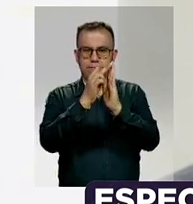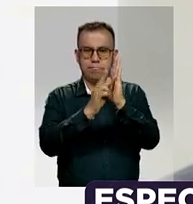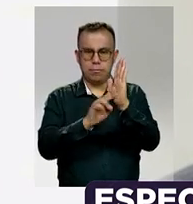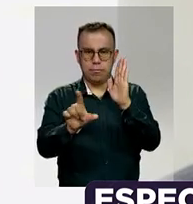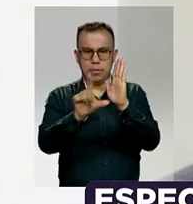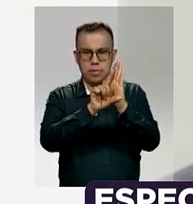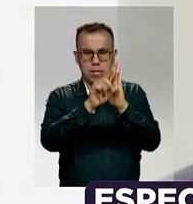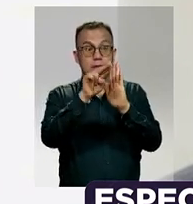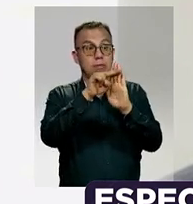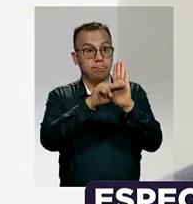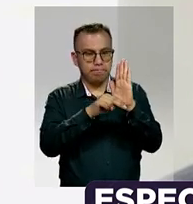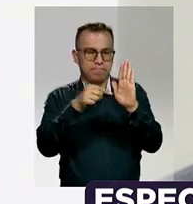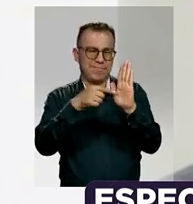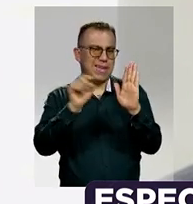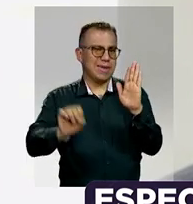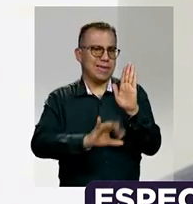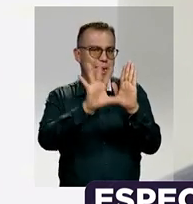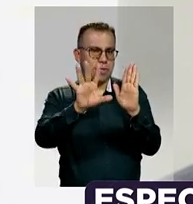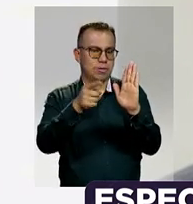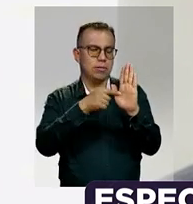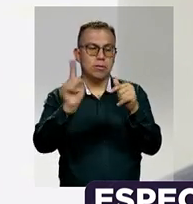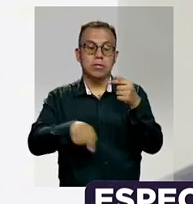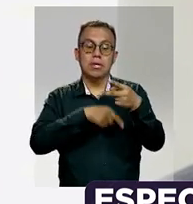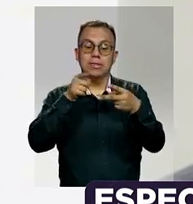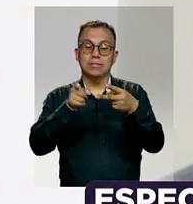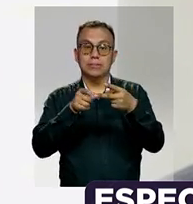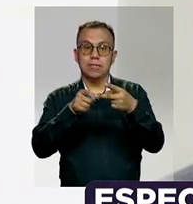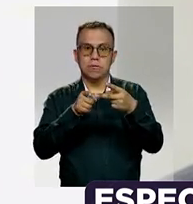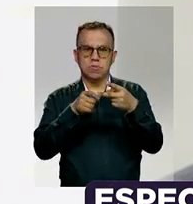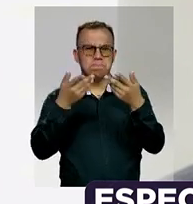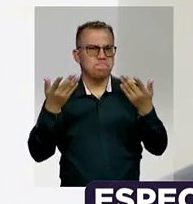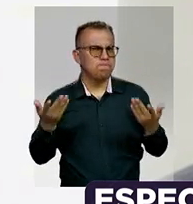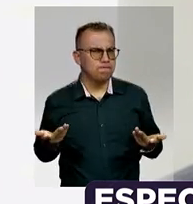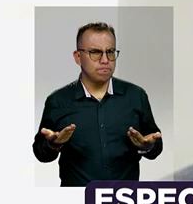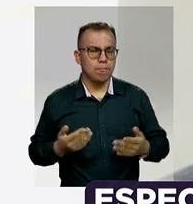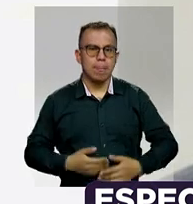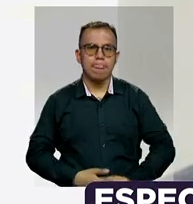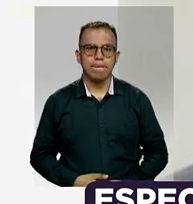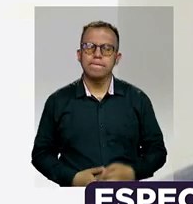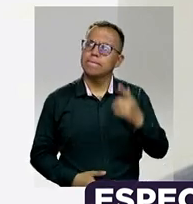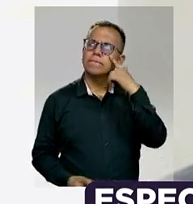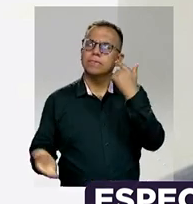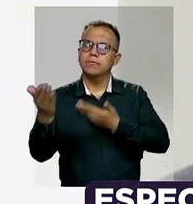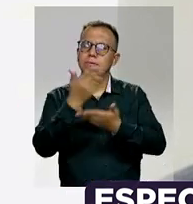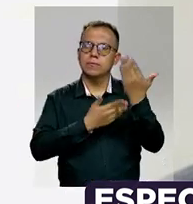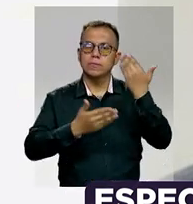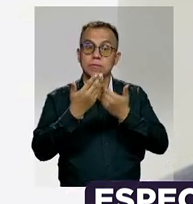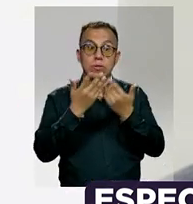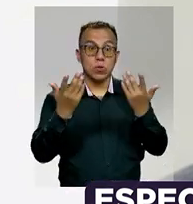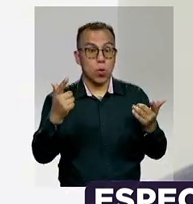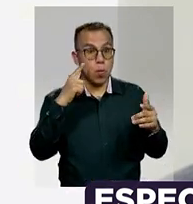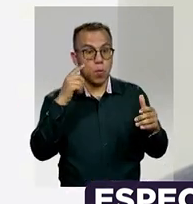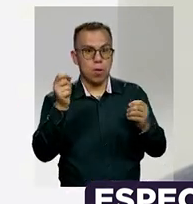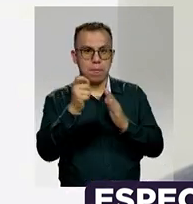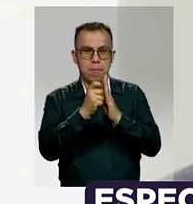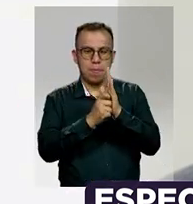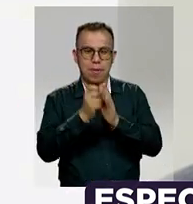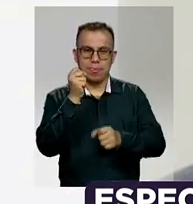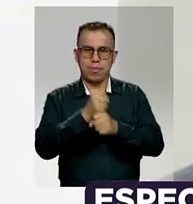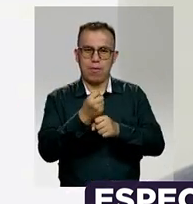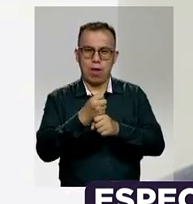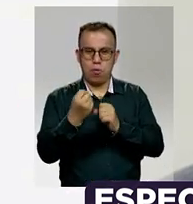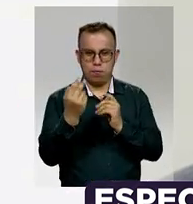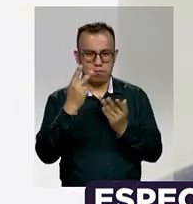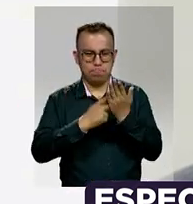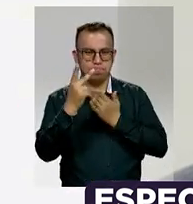una señal clara y contundente. Pero la segunda es que es analizar y diseñar un gran programa de empleo